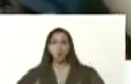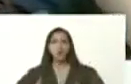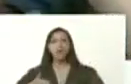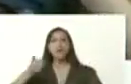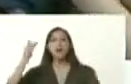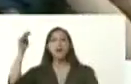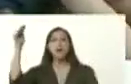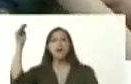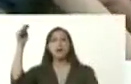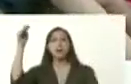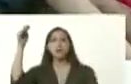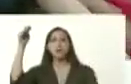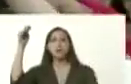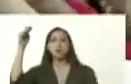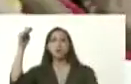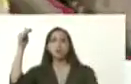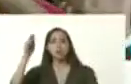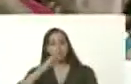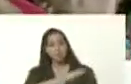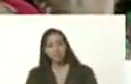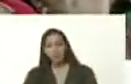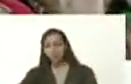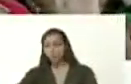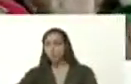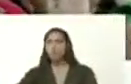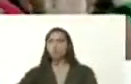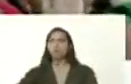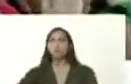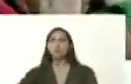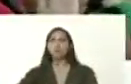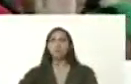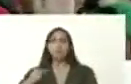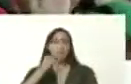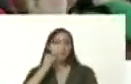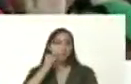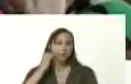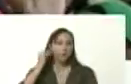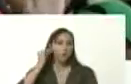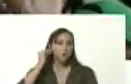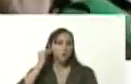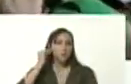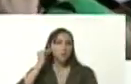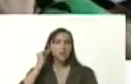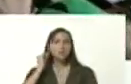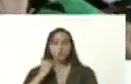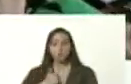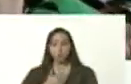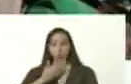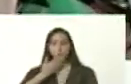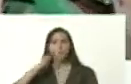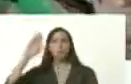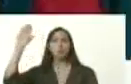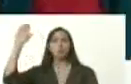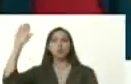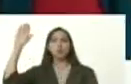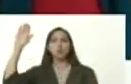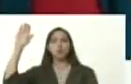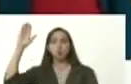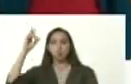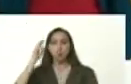futuro para los niños, para las niñas. Juro por